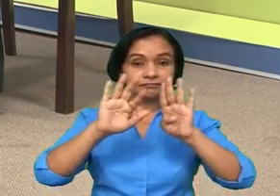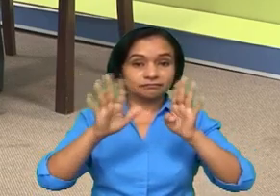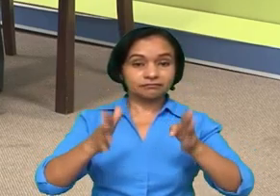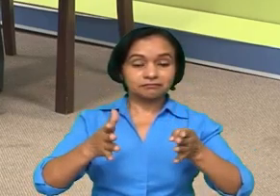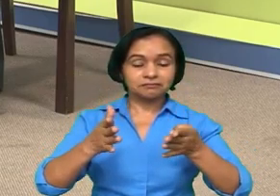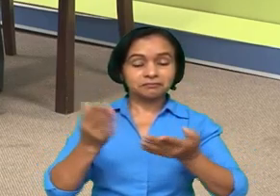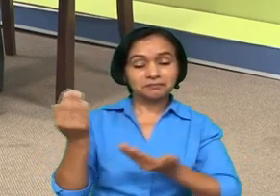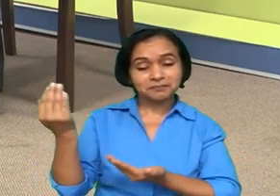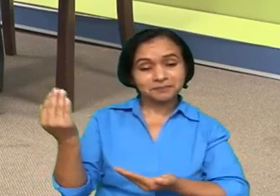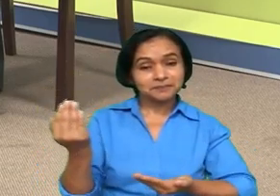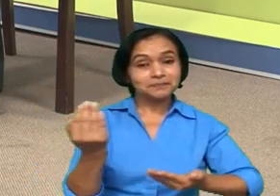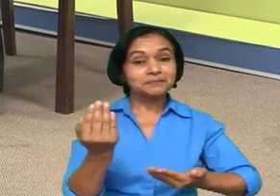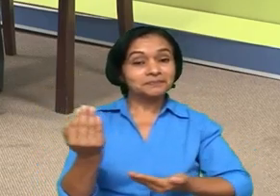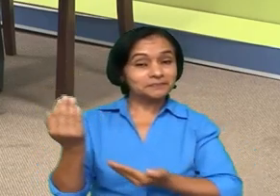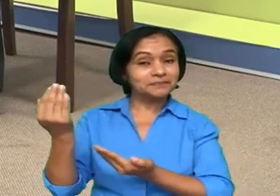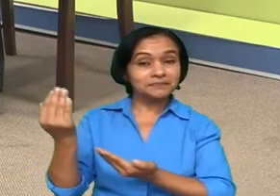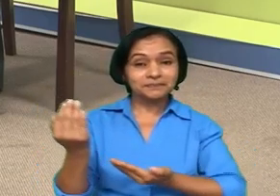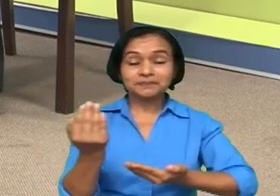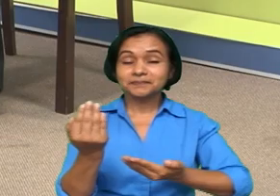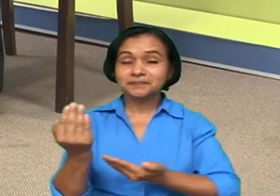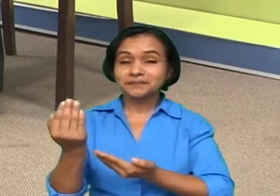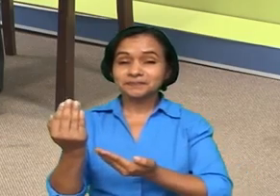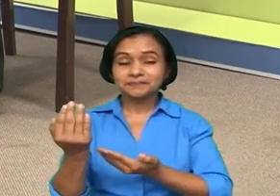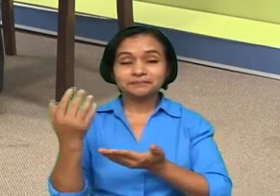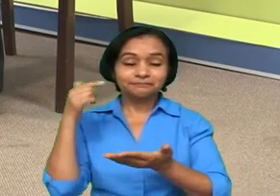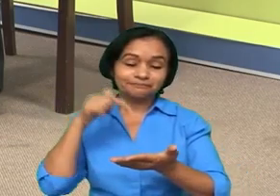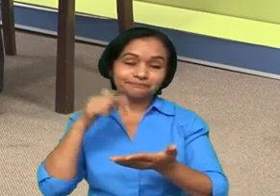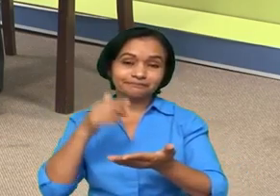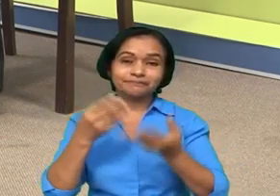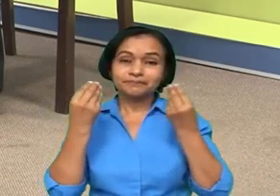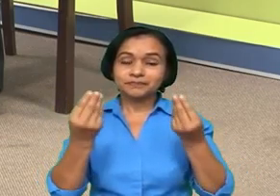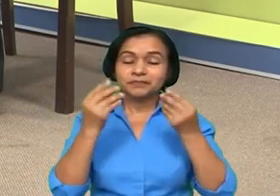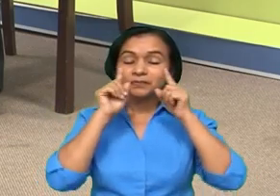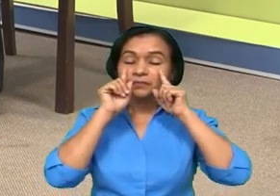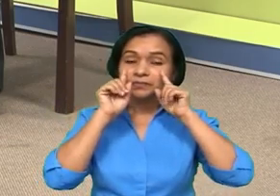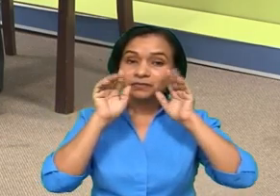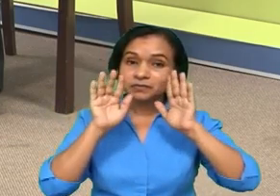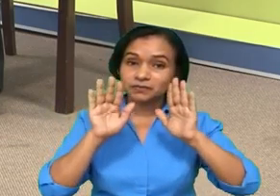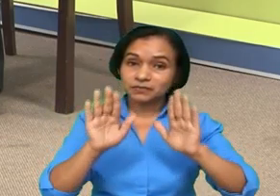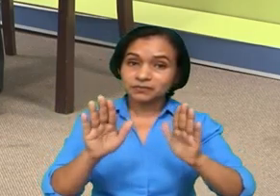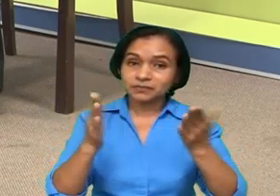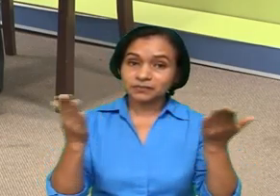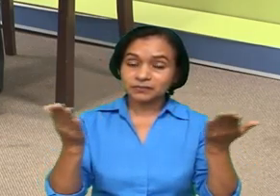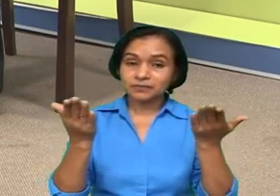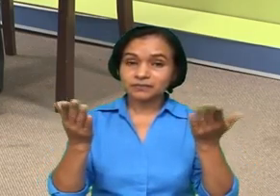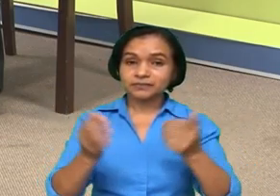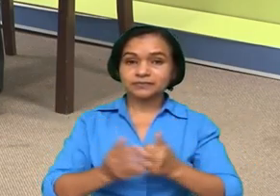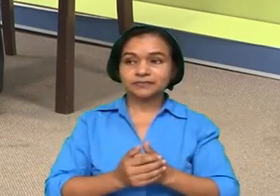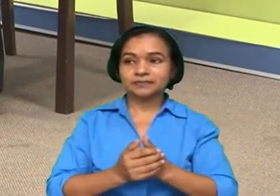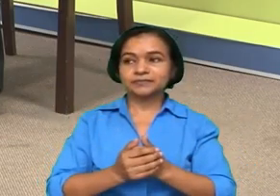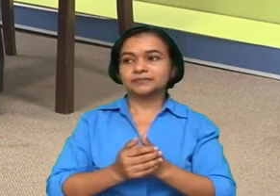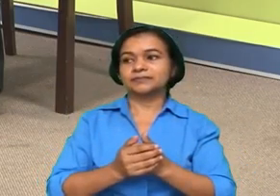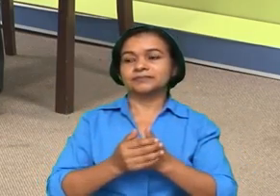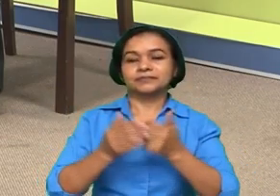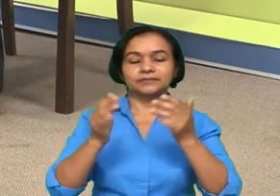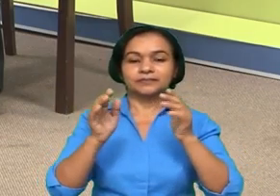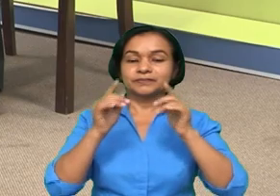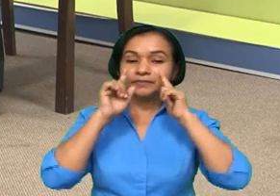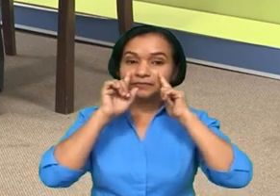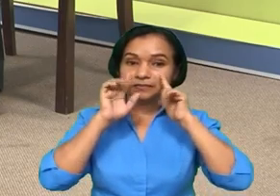pañales, influye mucho lo que es el cuido de lo que es el área